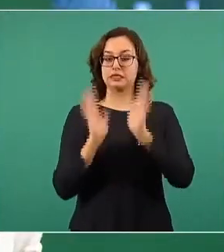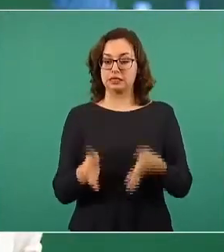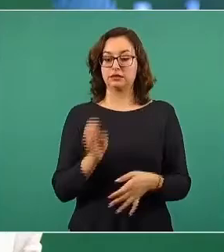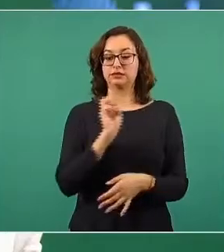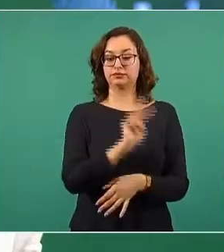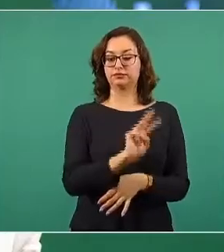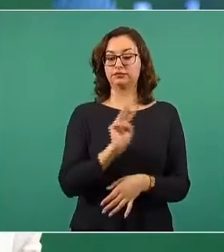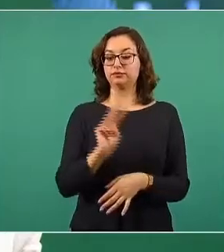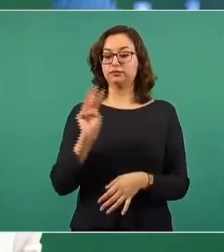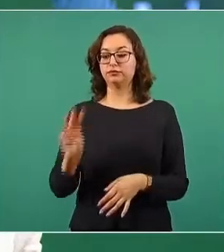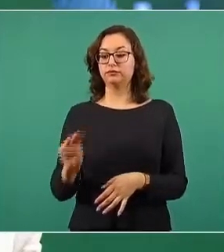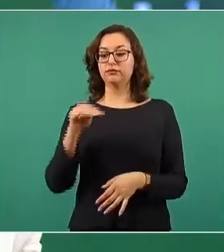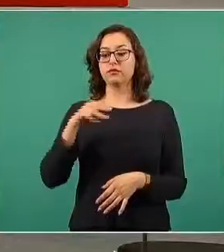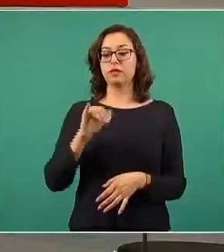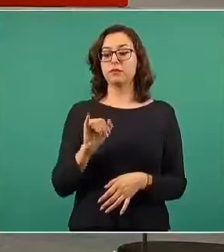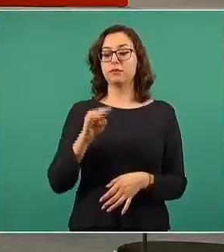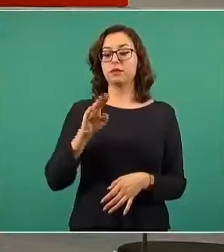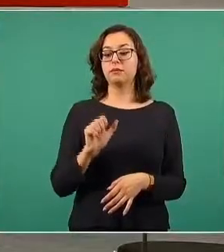portal